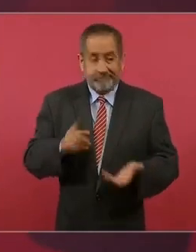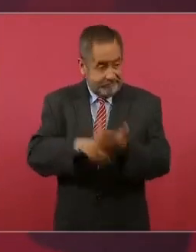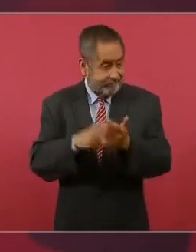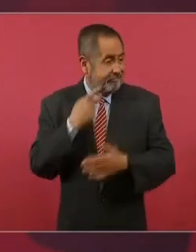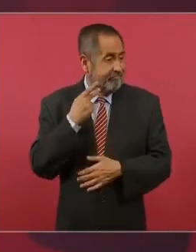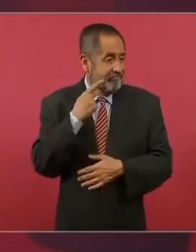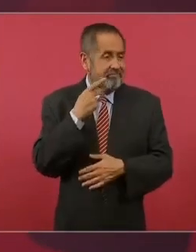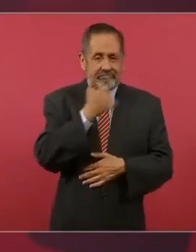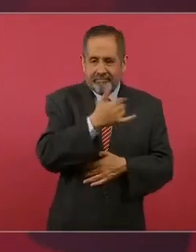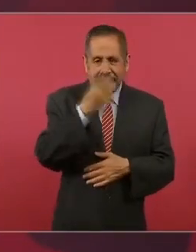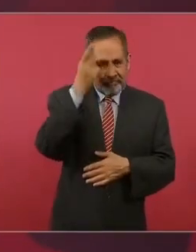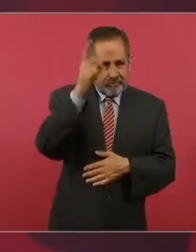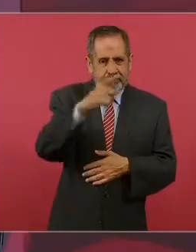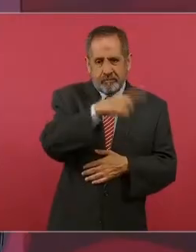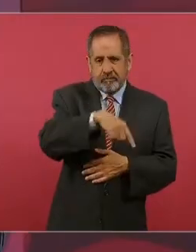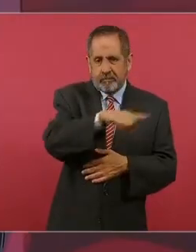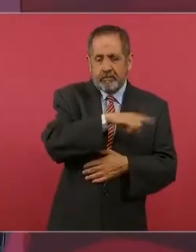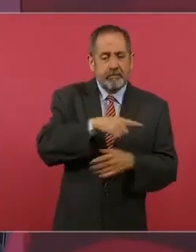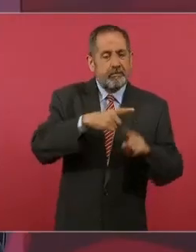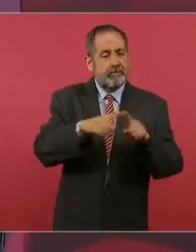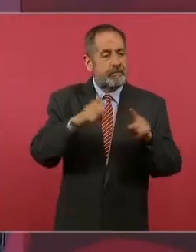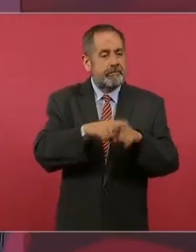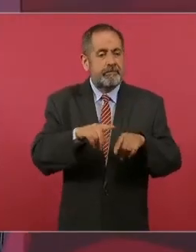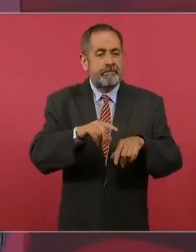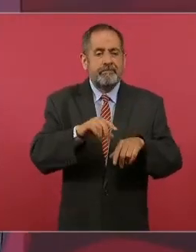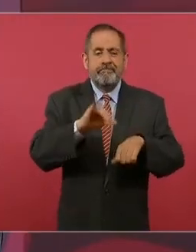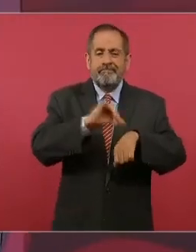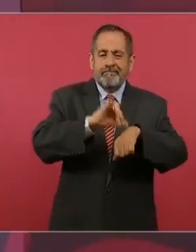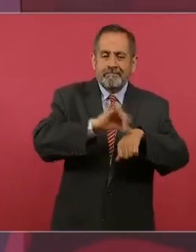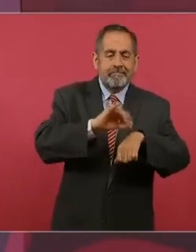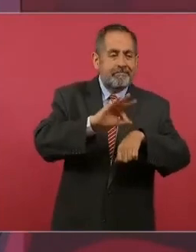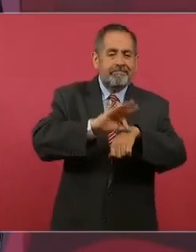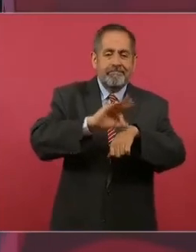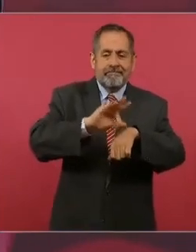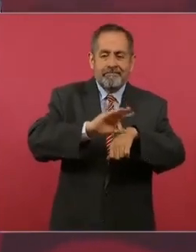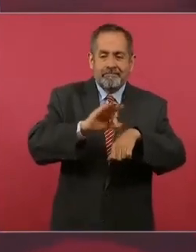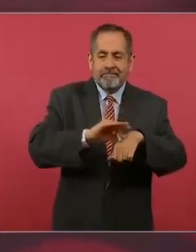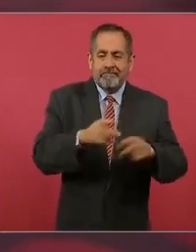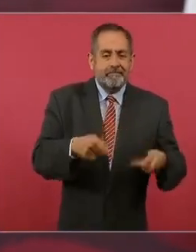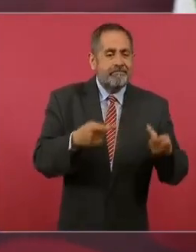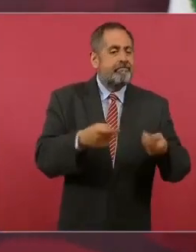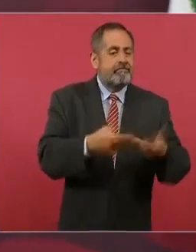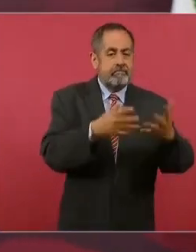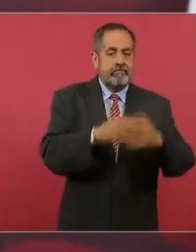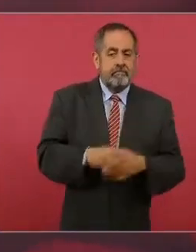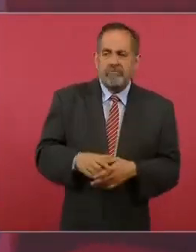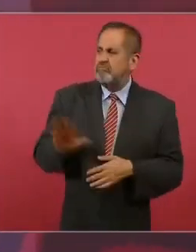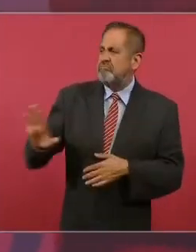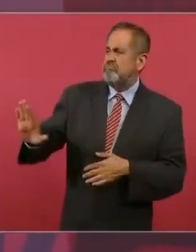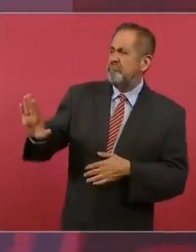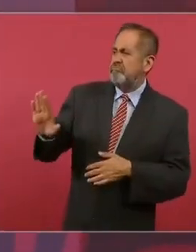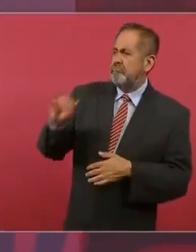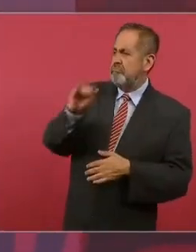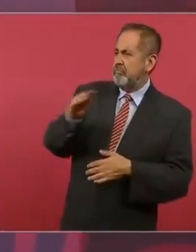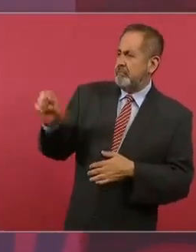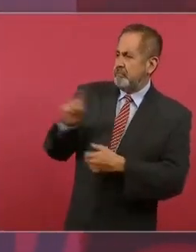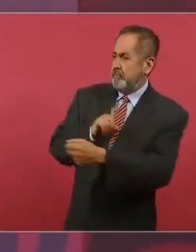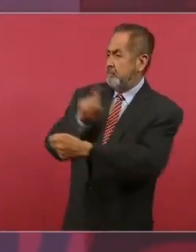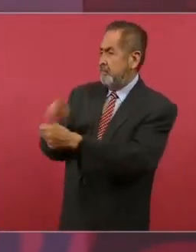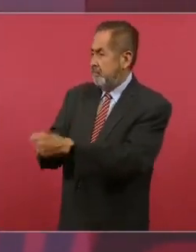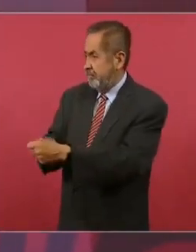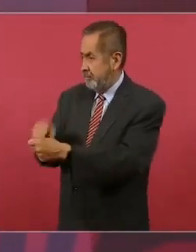políticos y dueños de distribuidoras. Y entonces dicen, no quiero el INS Bienestar.